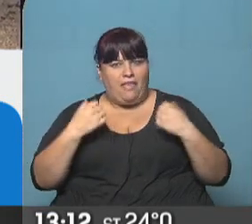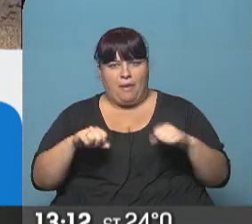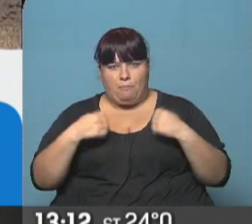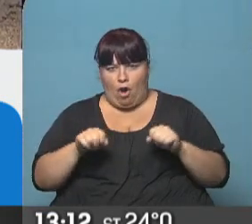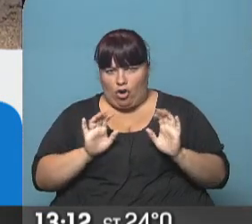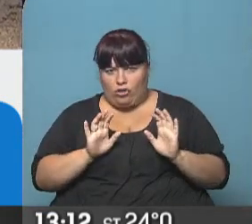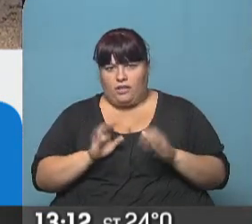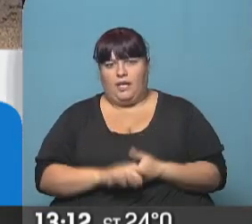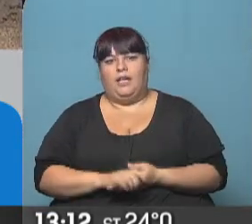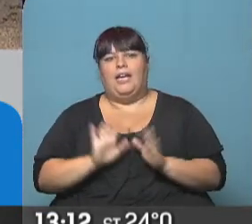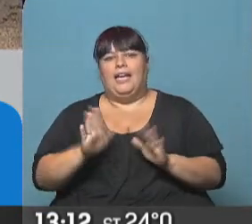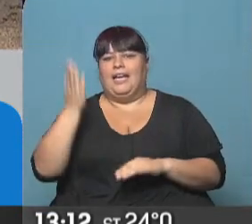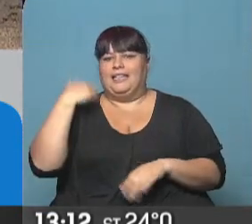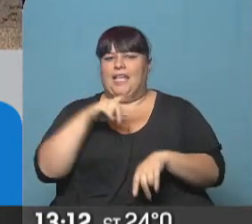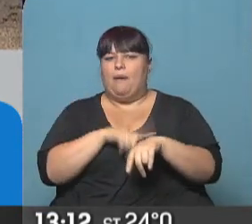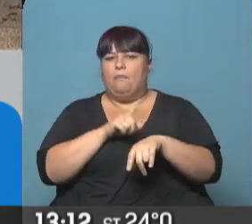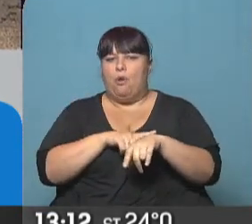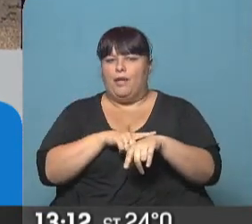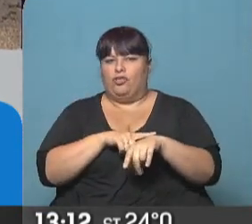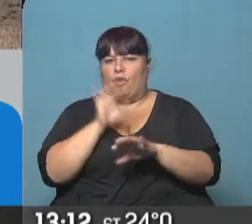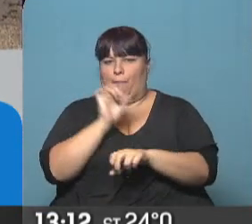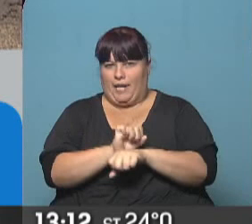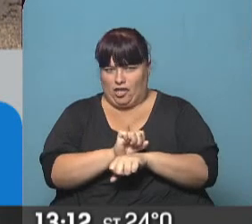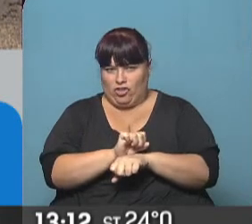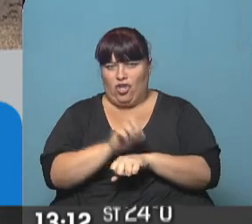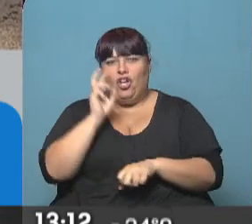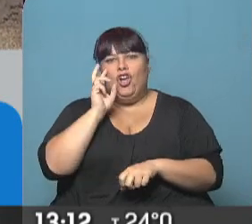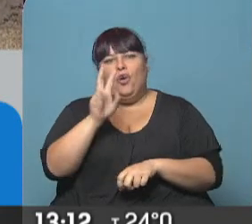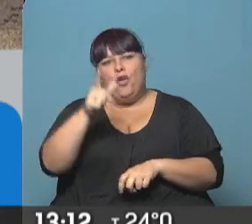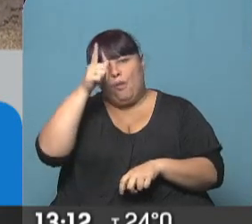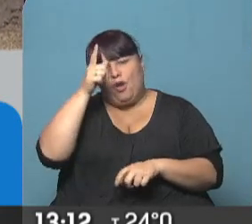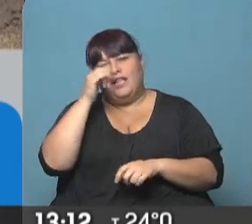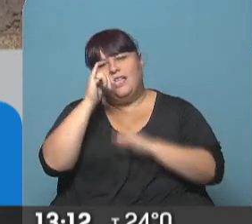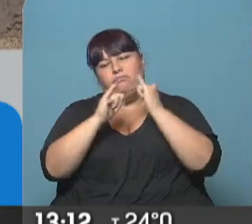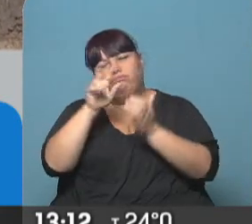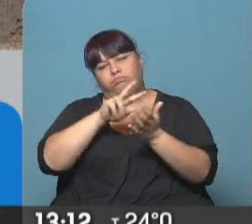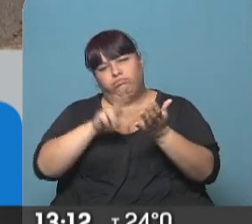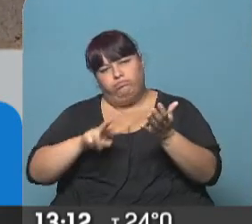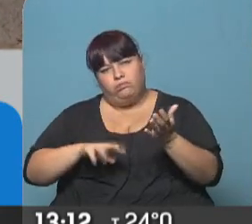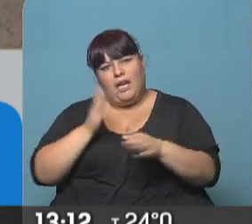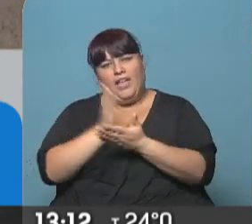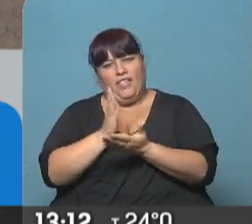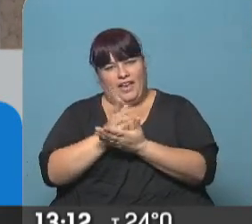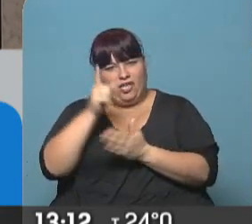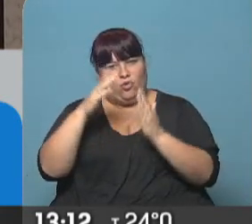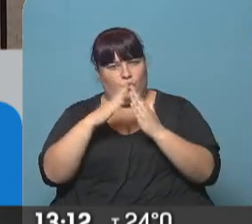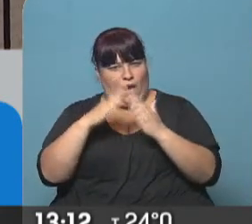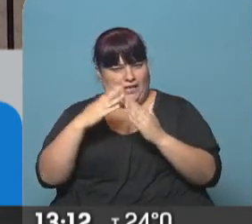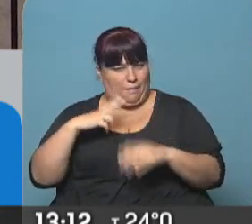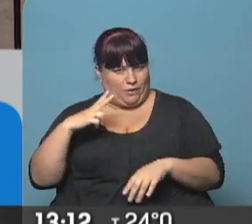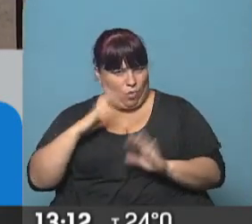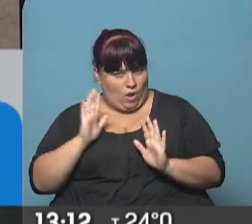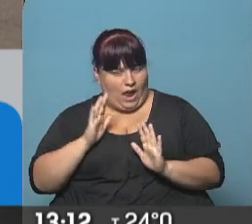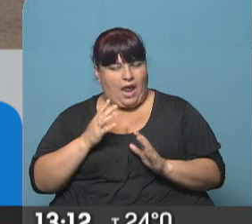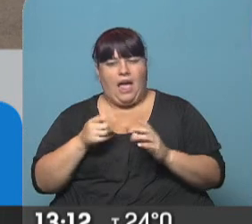deportiva que usaba en el momento que fue detenido y que se veía cuando un oficial de justicia le leía sus derechos así allí en su domicilio particular